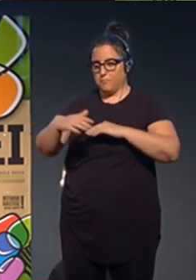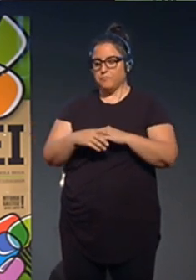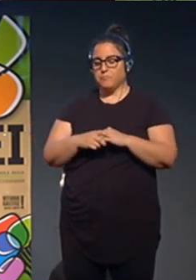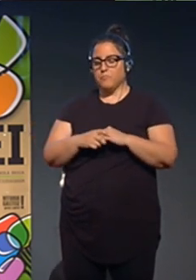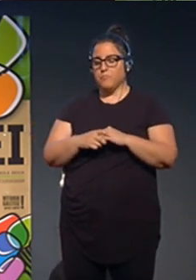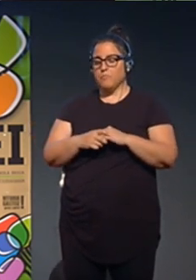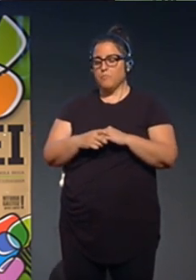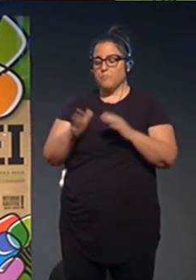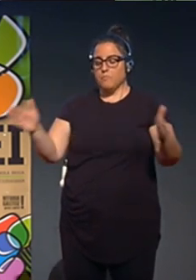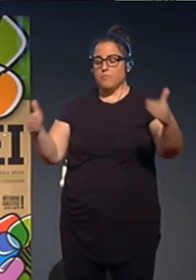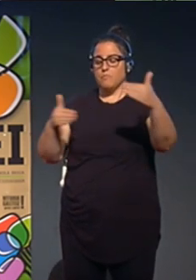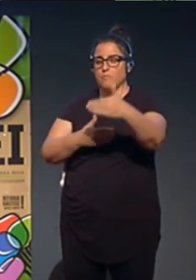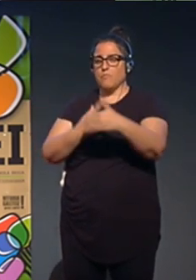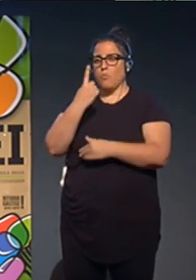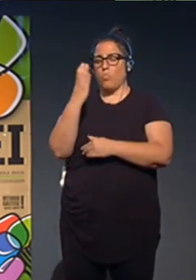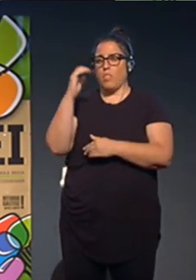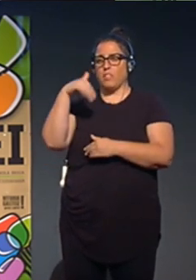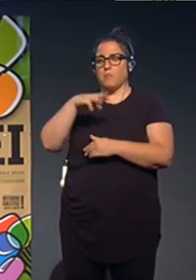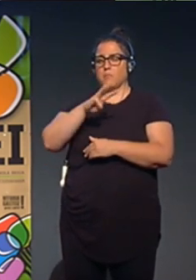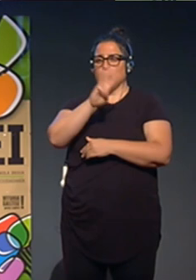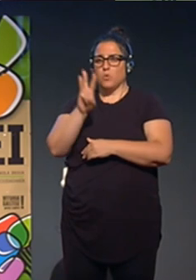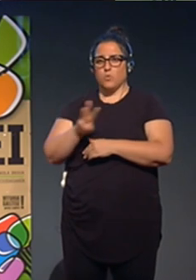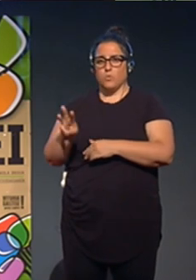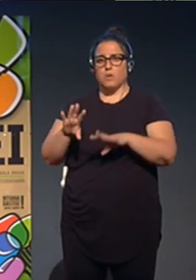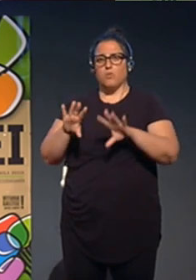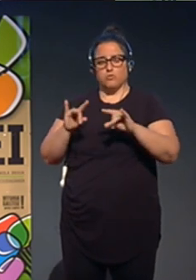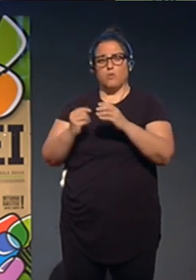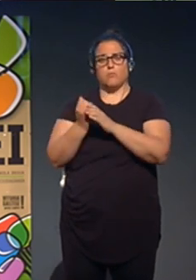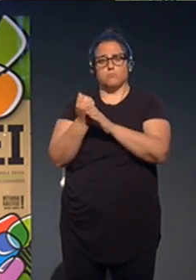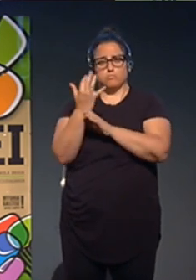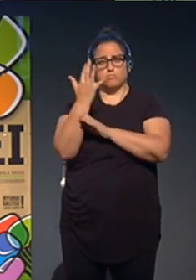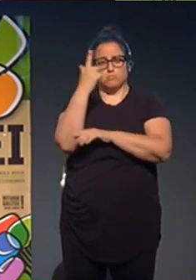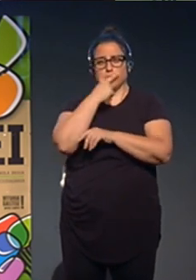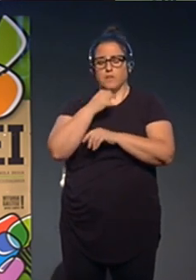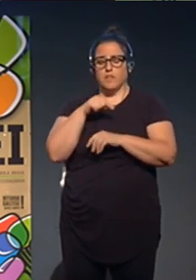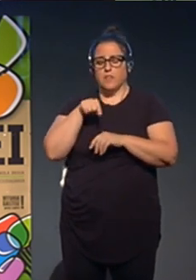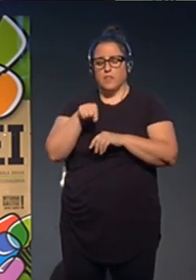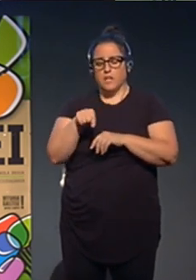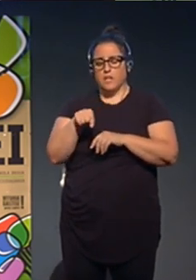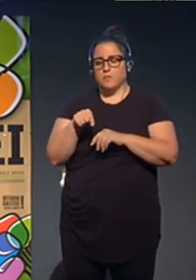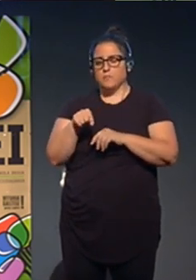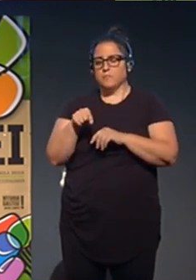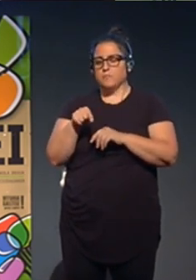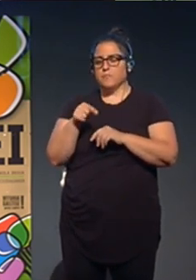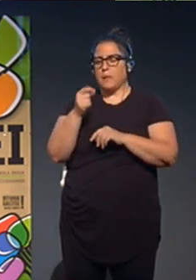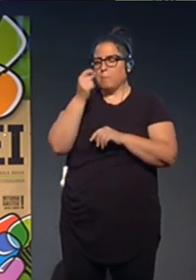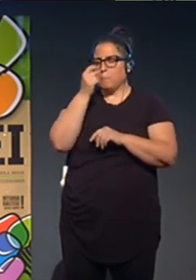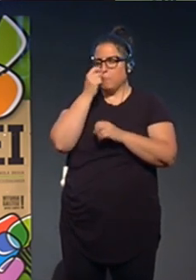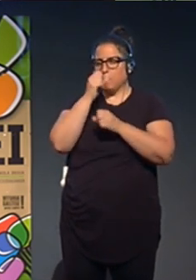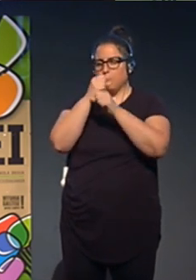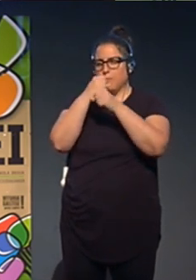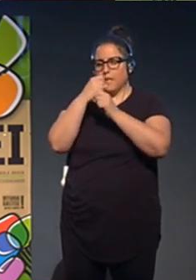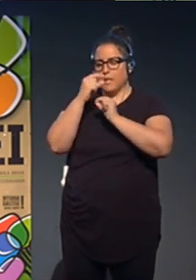un centímetro cúbico de tierra fértil el número de microorganismos que